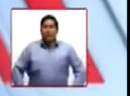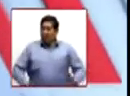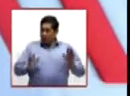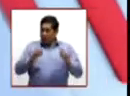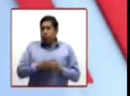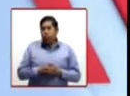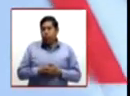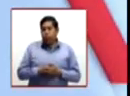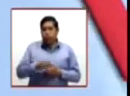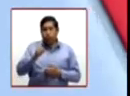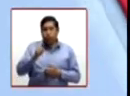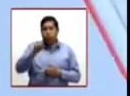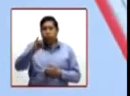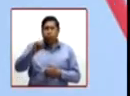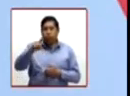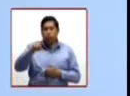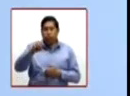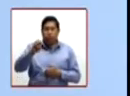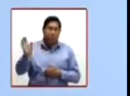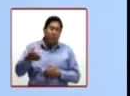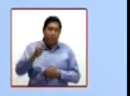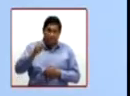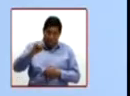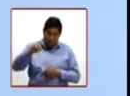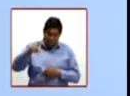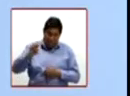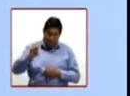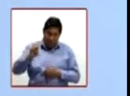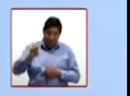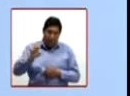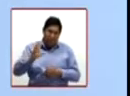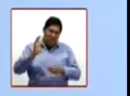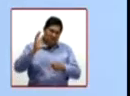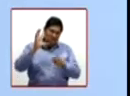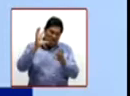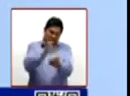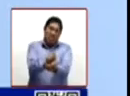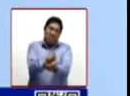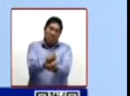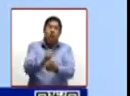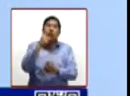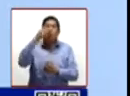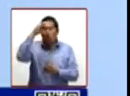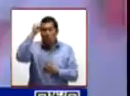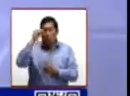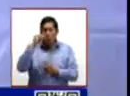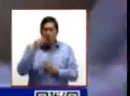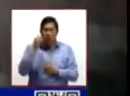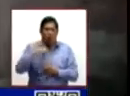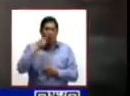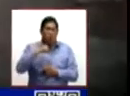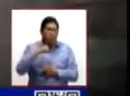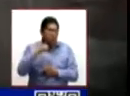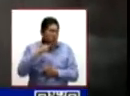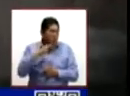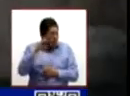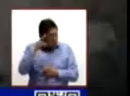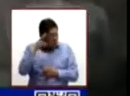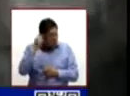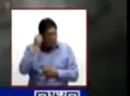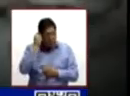Ha caído en Sipe-Sipe, Cochabamba, aquel hombre que habría abusado a varias menores de edad. Le damos los detalles.